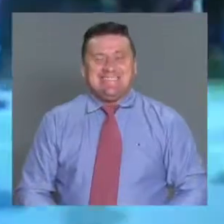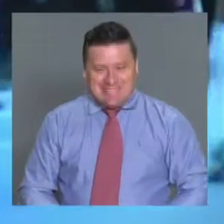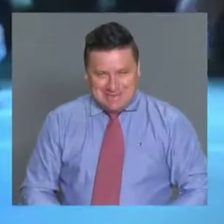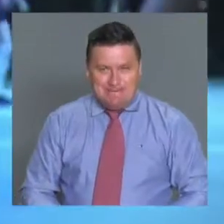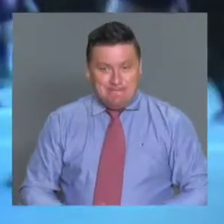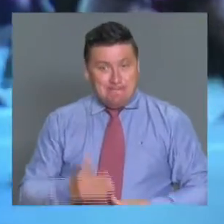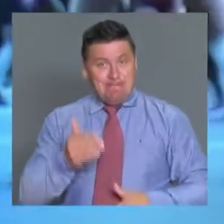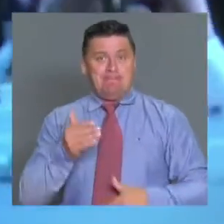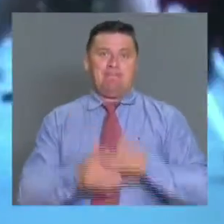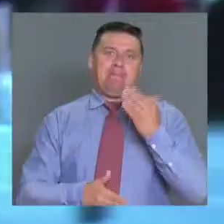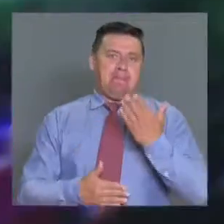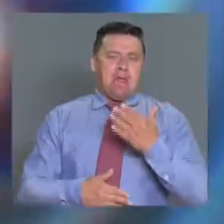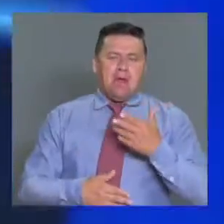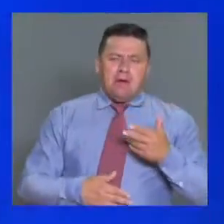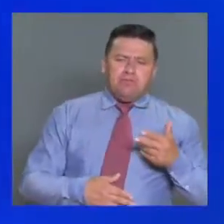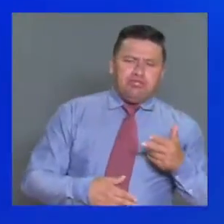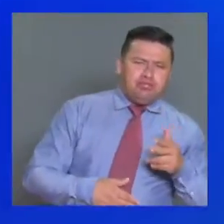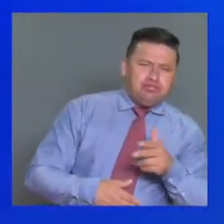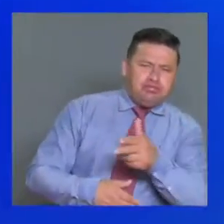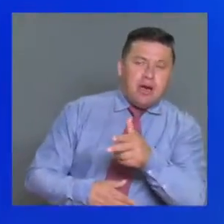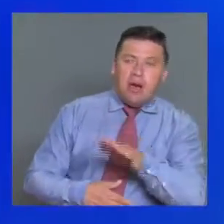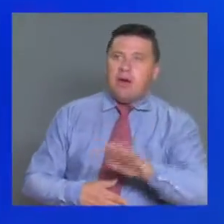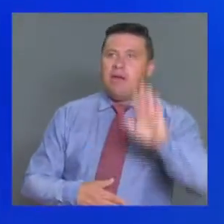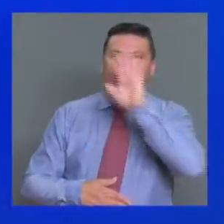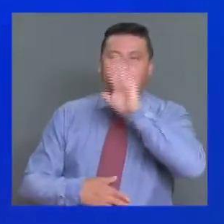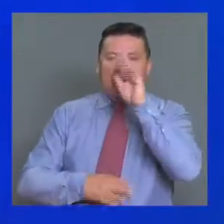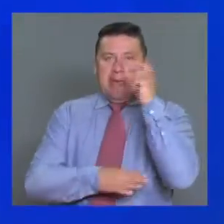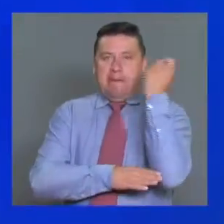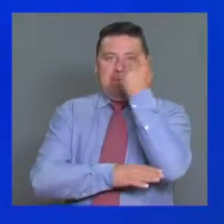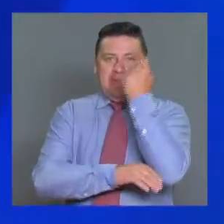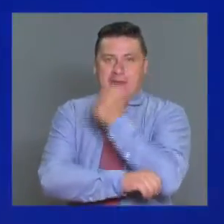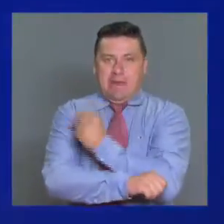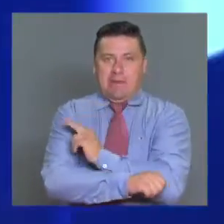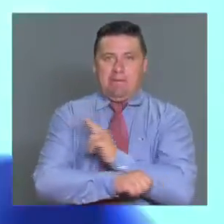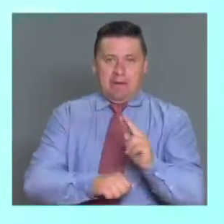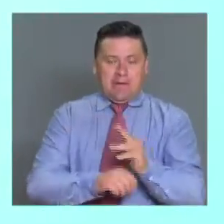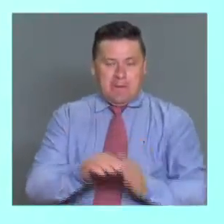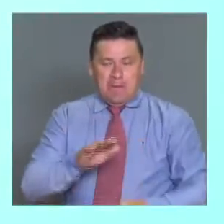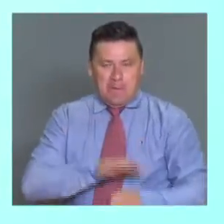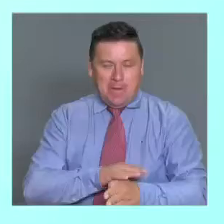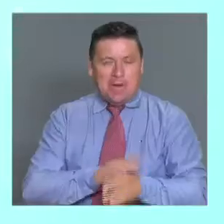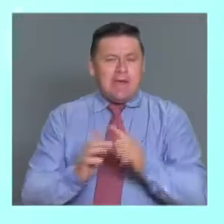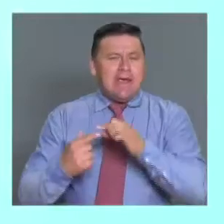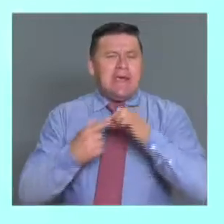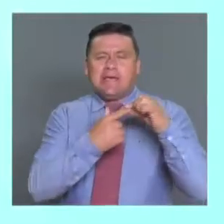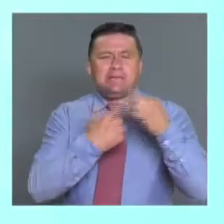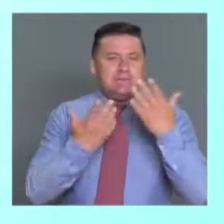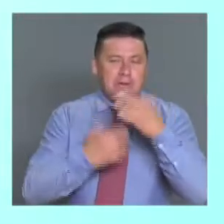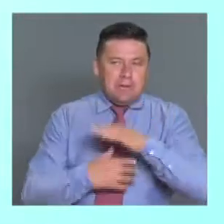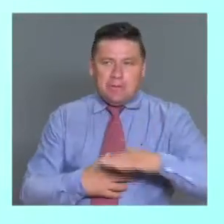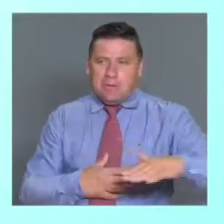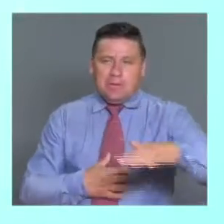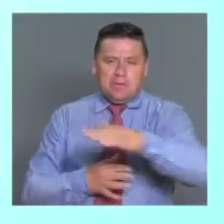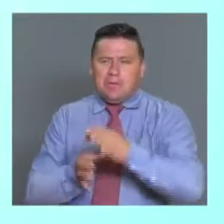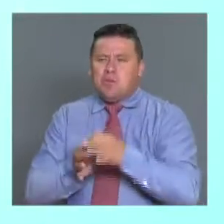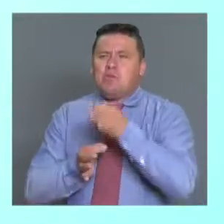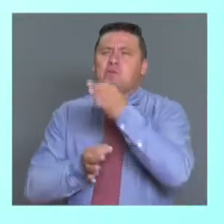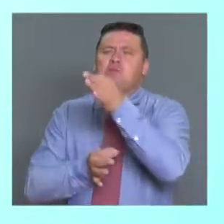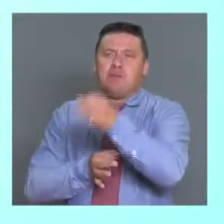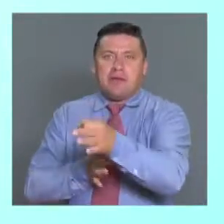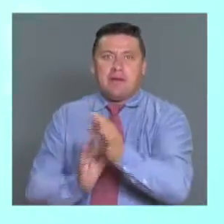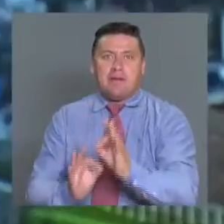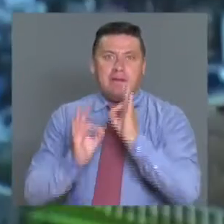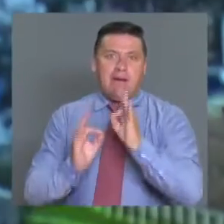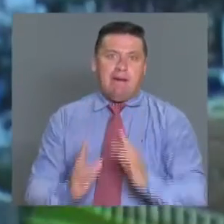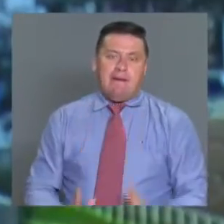iniciamos nuestro recorrido por los departamentos del meta y vichada y comenzamos a esta especial con la primavera un municipio donde la